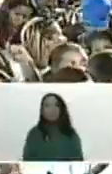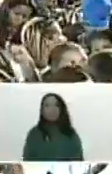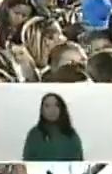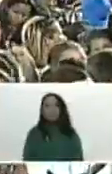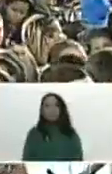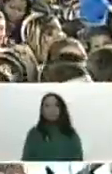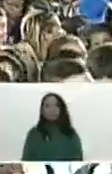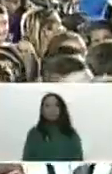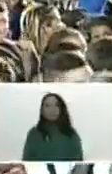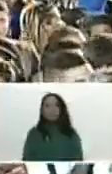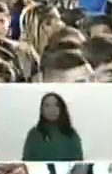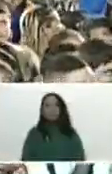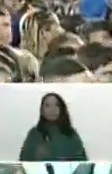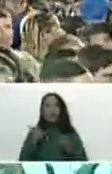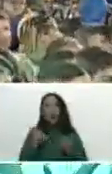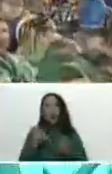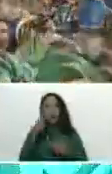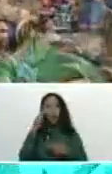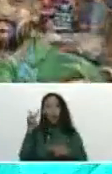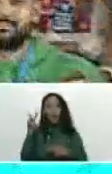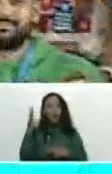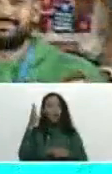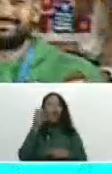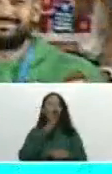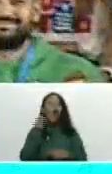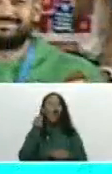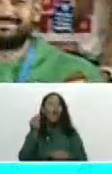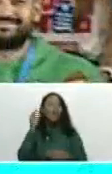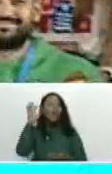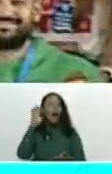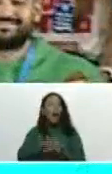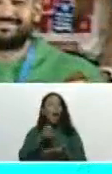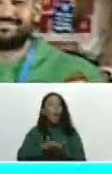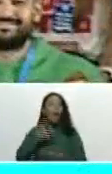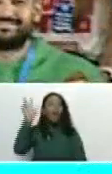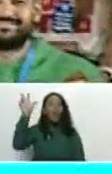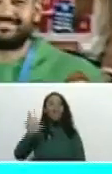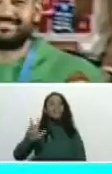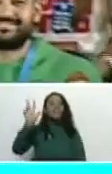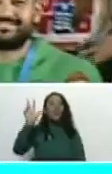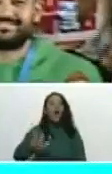Bueno, ahora vamos a escuchar a una joven aragüeña de La Victoria.